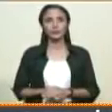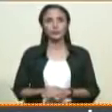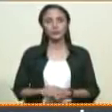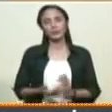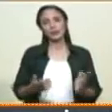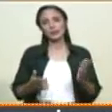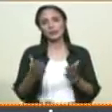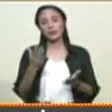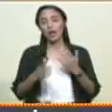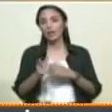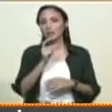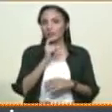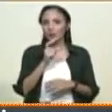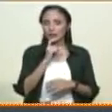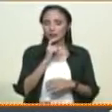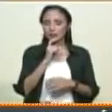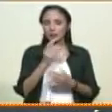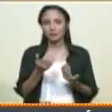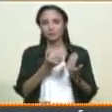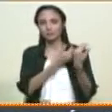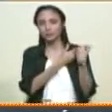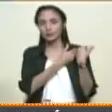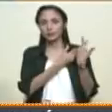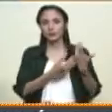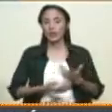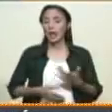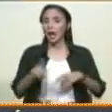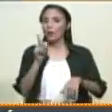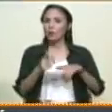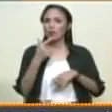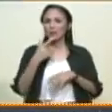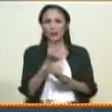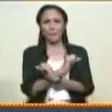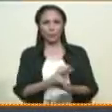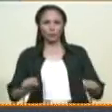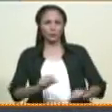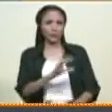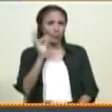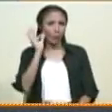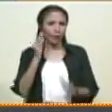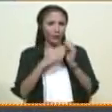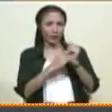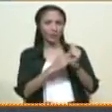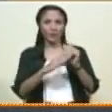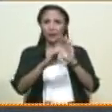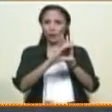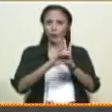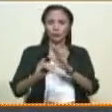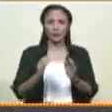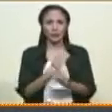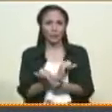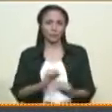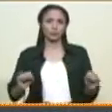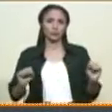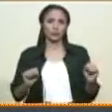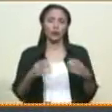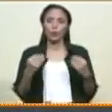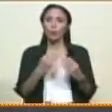tarea que para muchos lucía imposible, que era establecer las bases para la